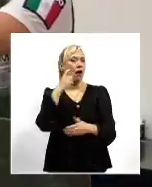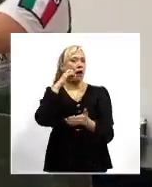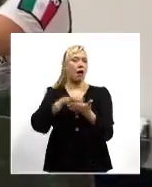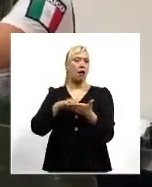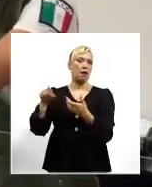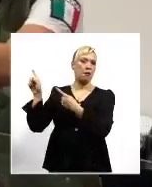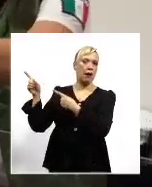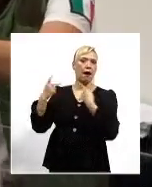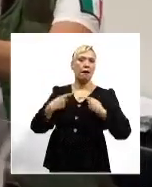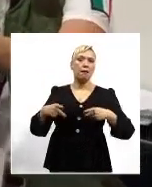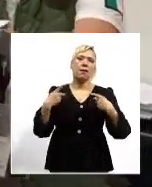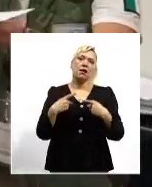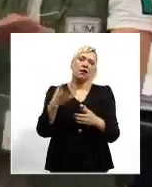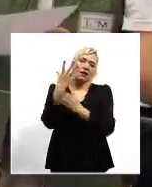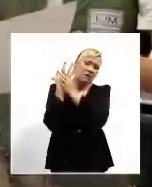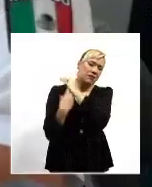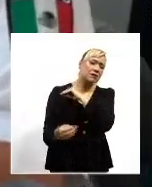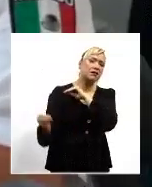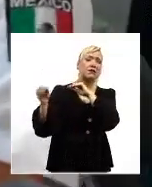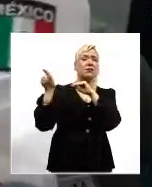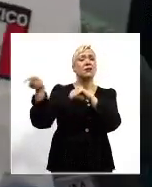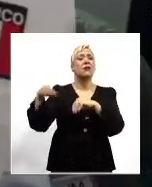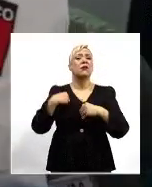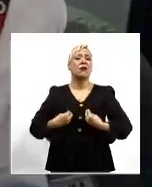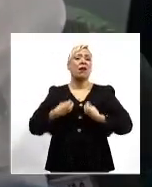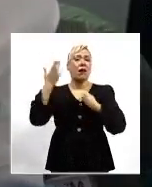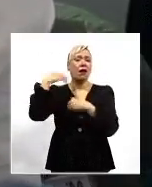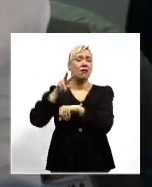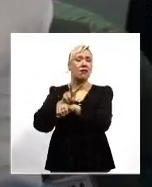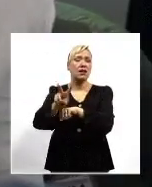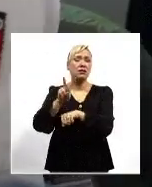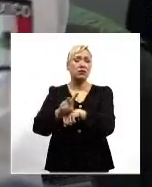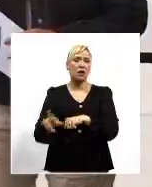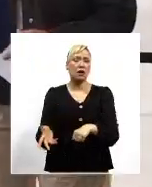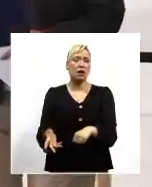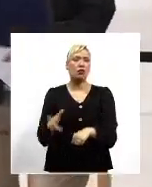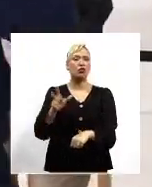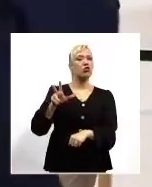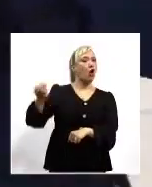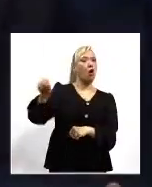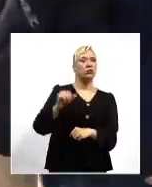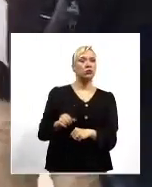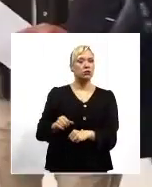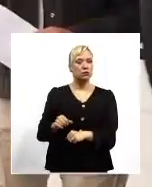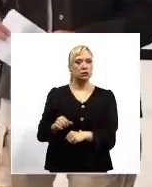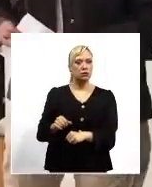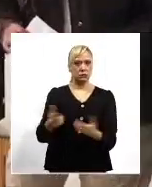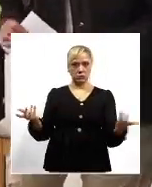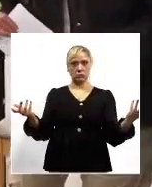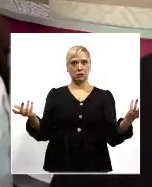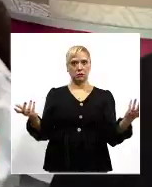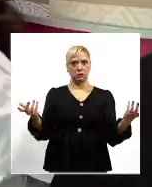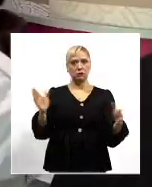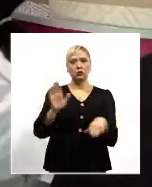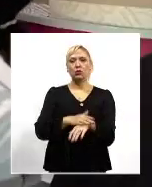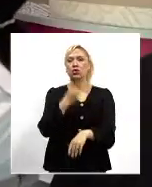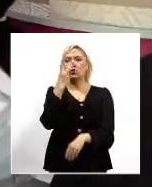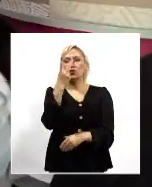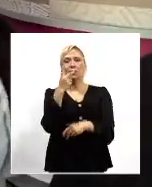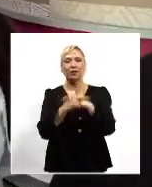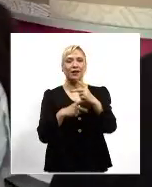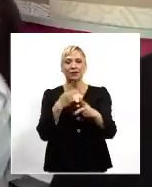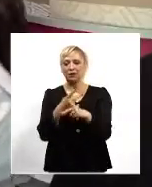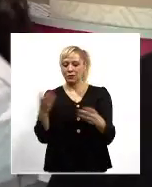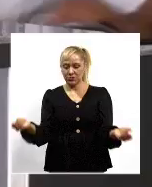que solicitó refugio por haber residido en Venezuela. Sin embargo, se le negó esa condición, pues al contar con doble nacionalidad,